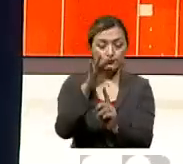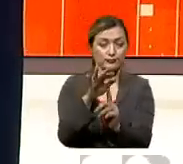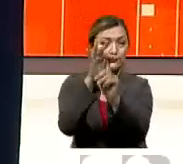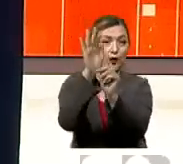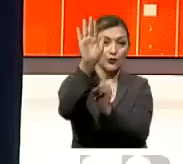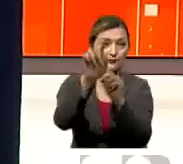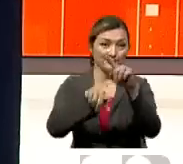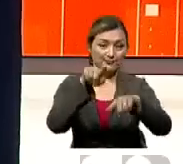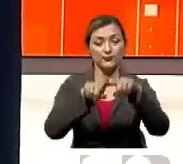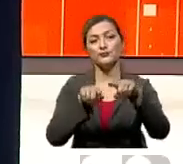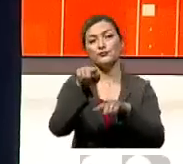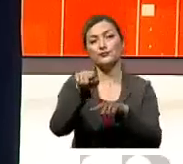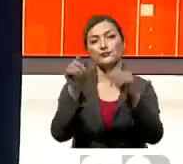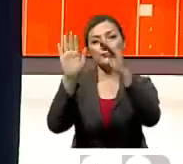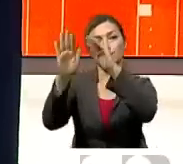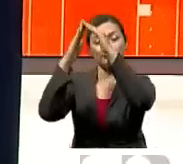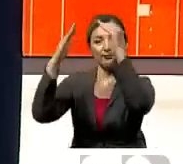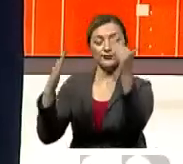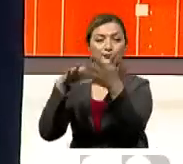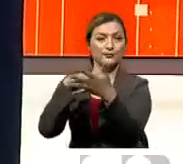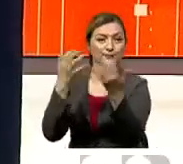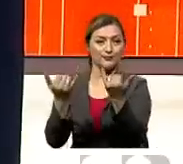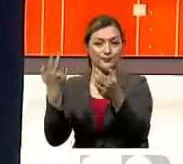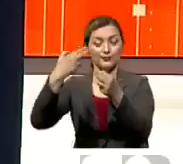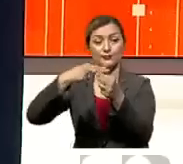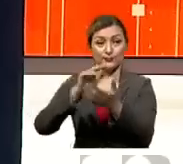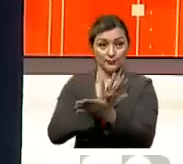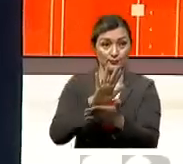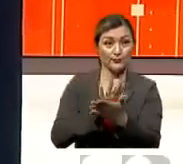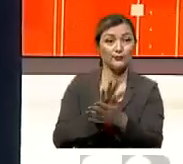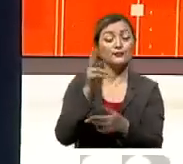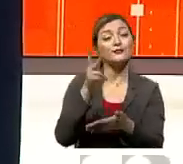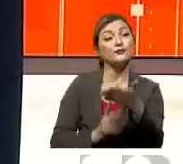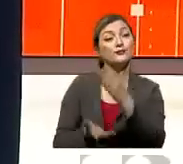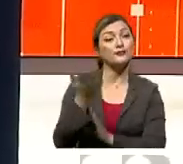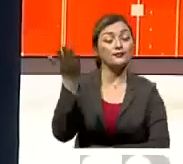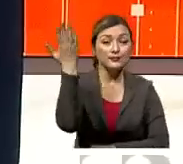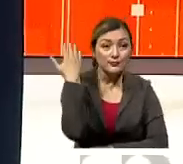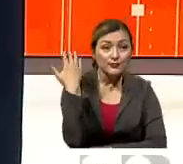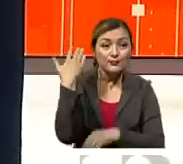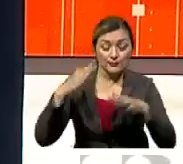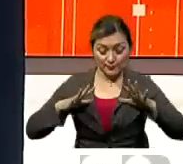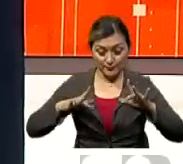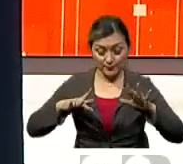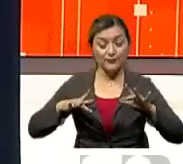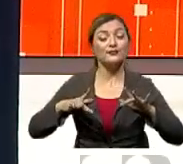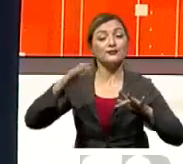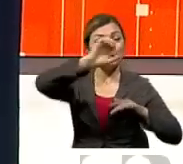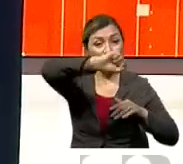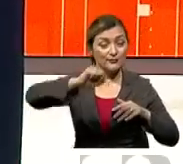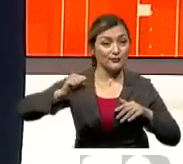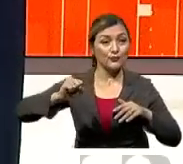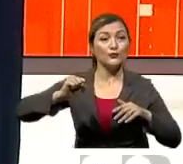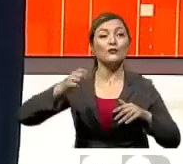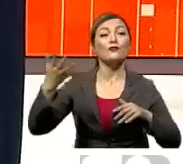por supuesto, a los estudiantes que hoy retornan a las clases luego de las vacaciones en el régimen Sierra y Amazonía.